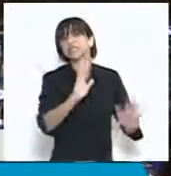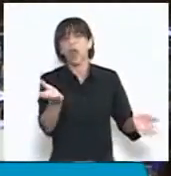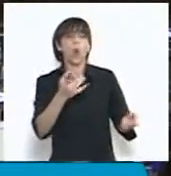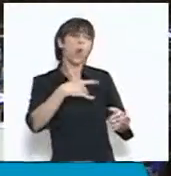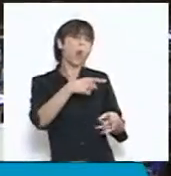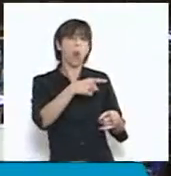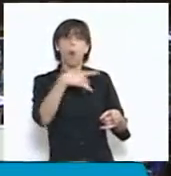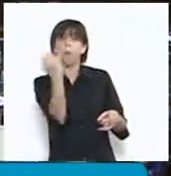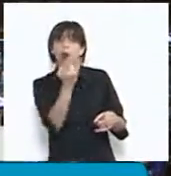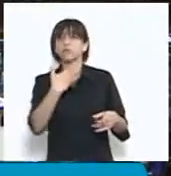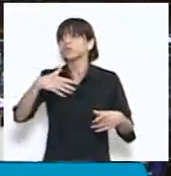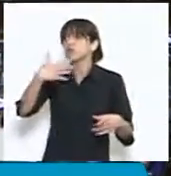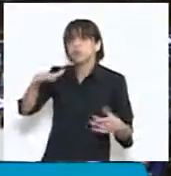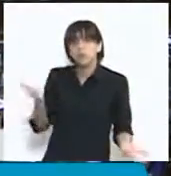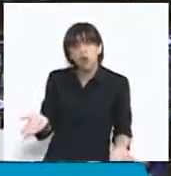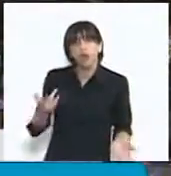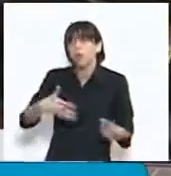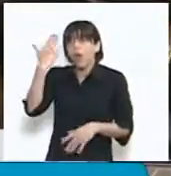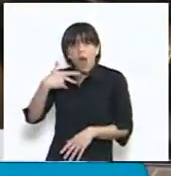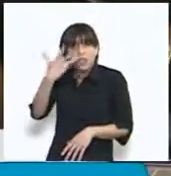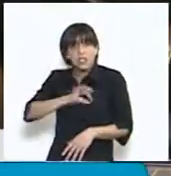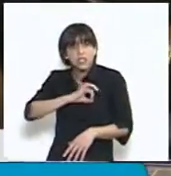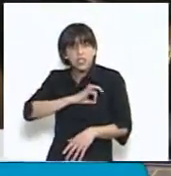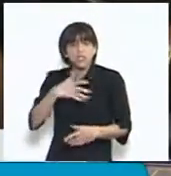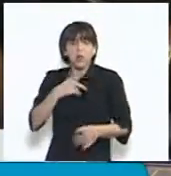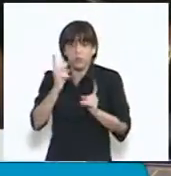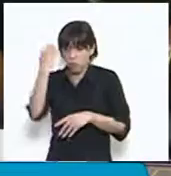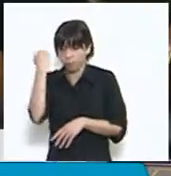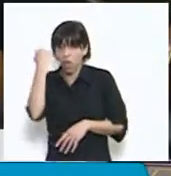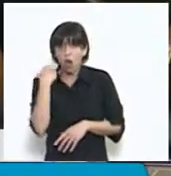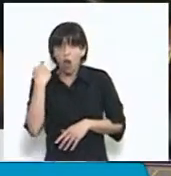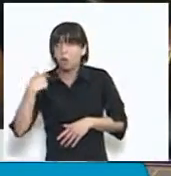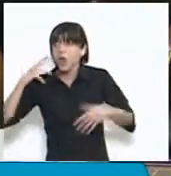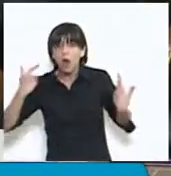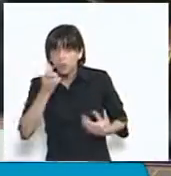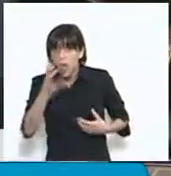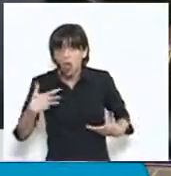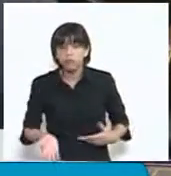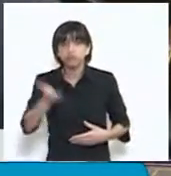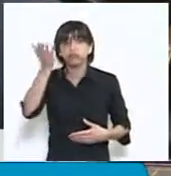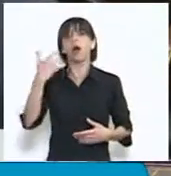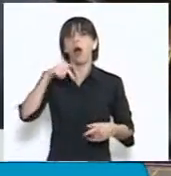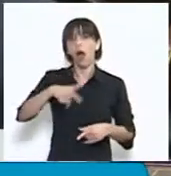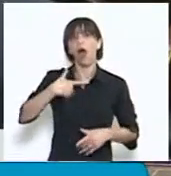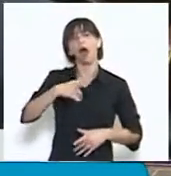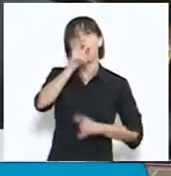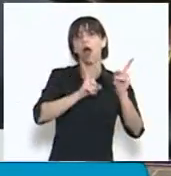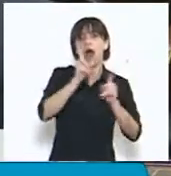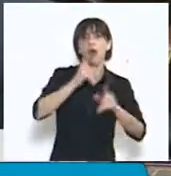Hasta hace 5 años, cuando crecía la economía, los informes eran aplaudidos. Ahora son